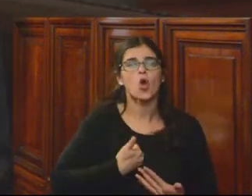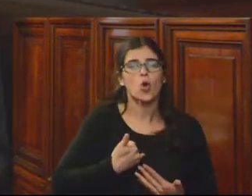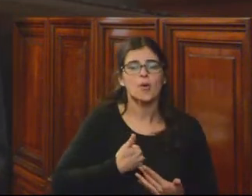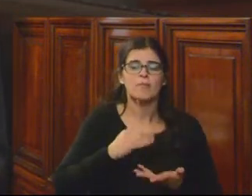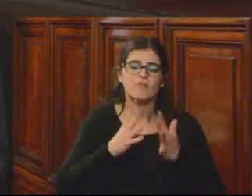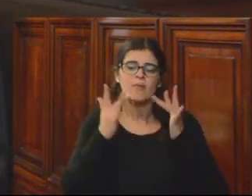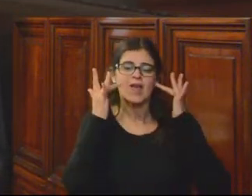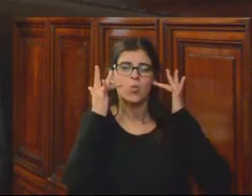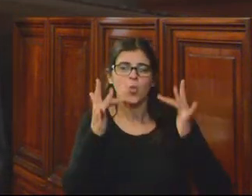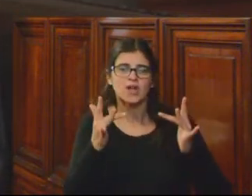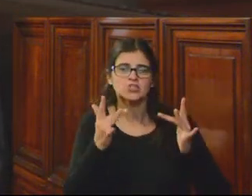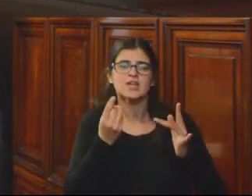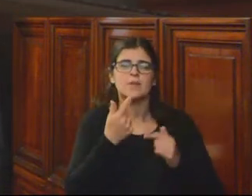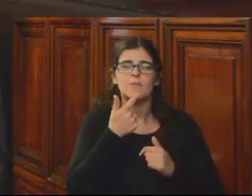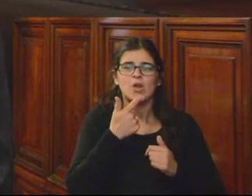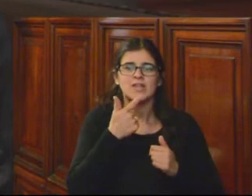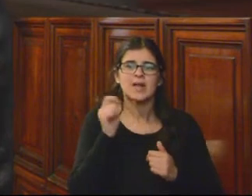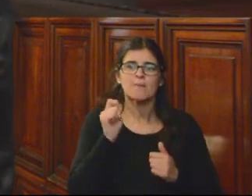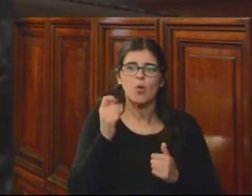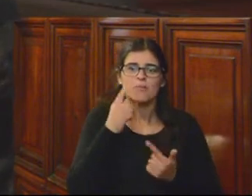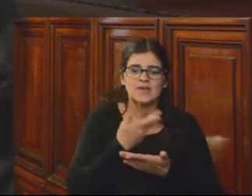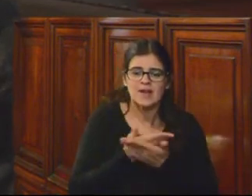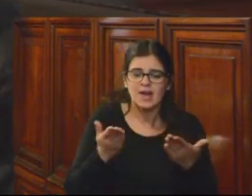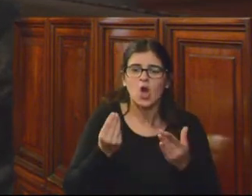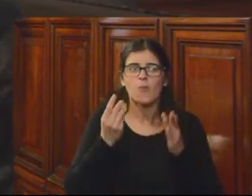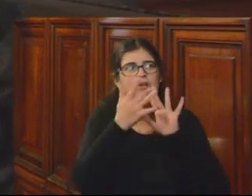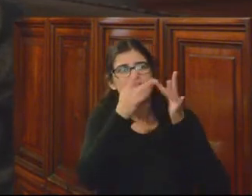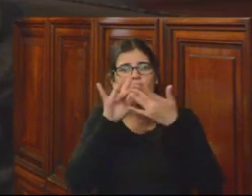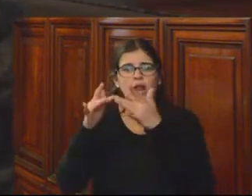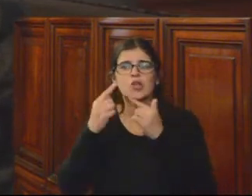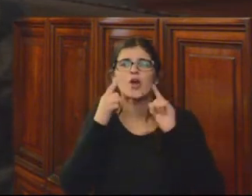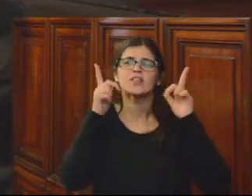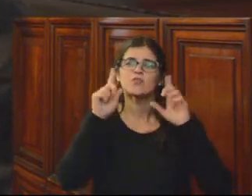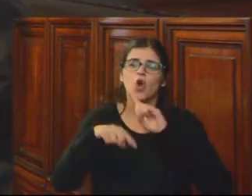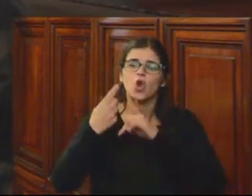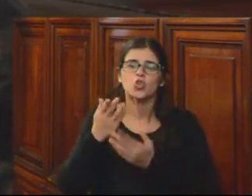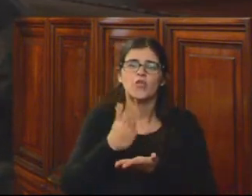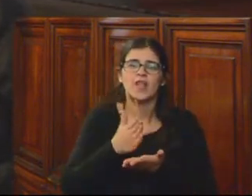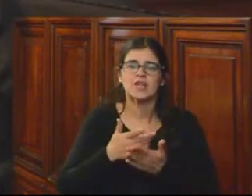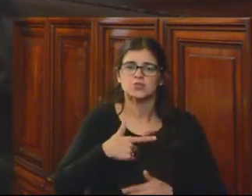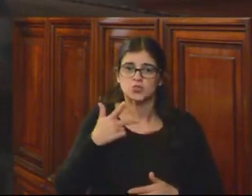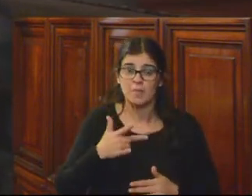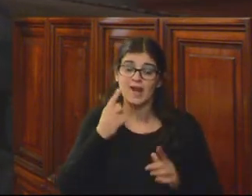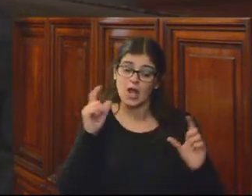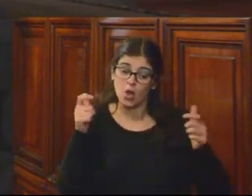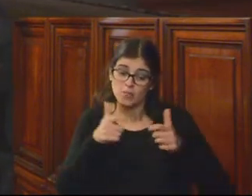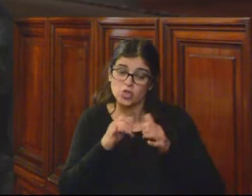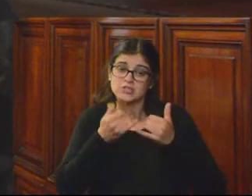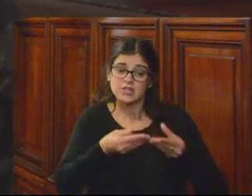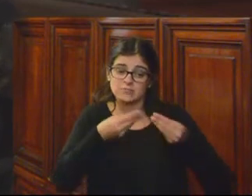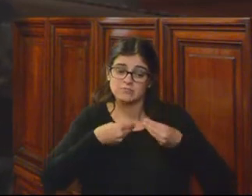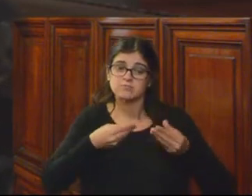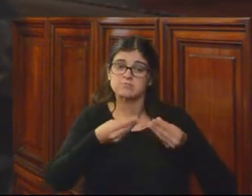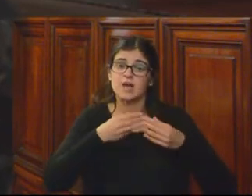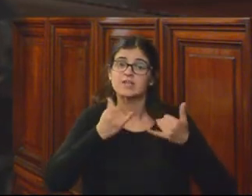la educación y las políticas públicas en la materia se conectan con el disfrute de otros derechos humanos. La Comisión ha recibido información en